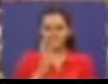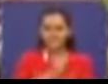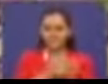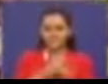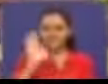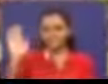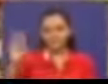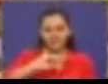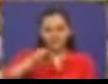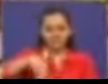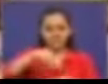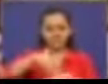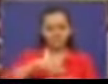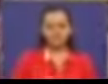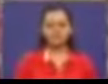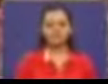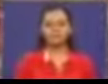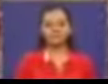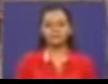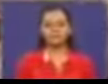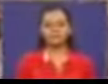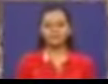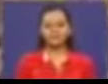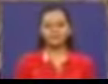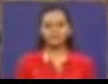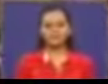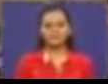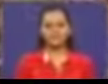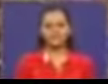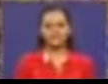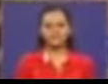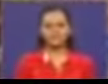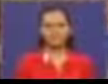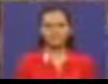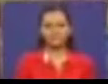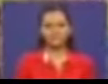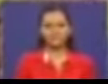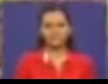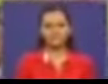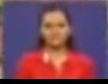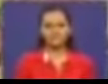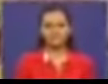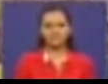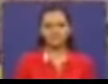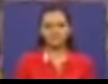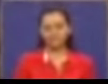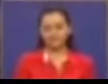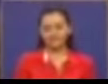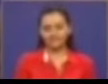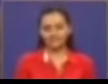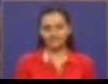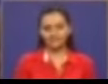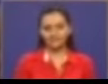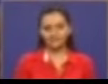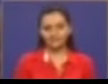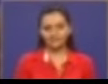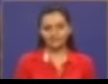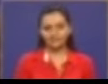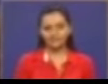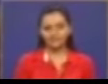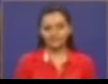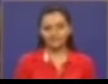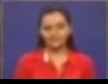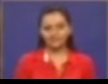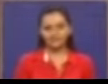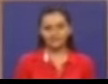luz primera, donde ardió la inmensa era de mi ardiente frenesí. Yo